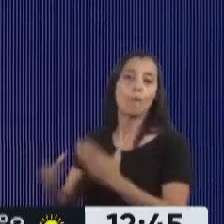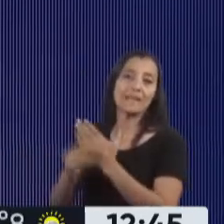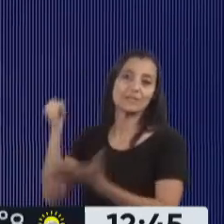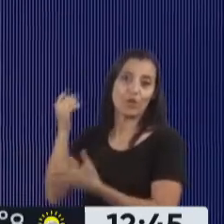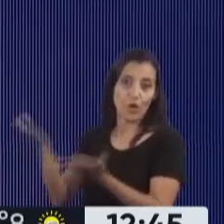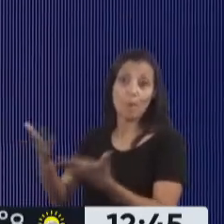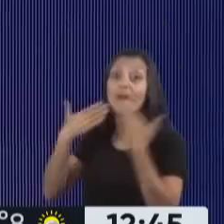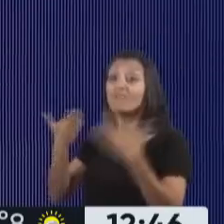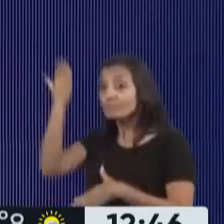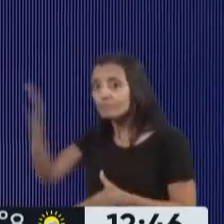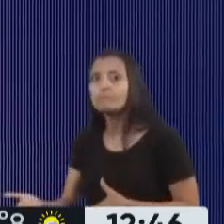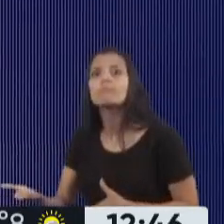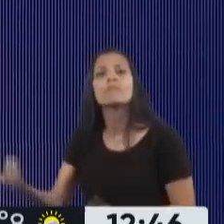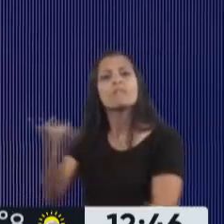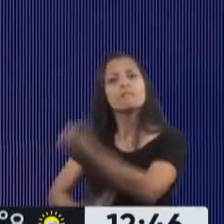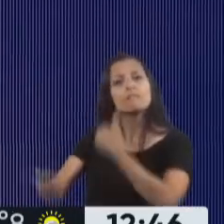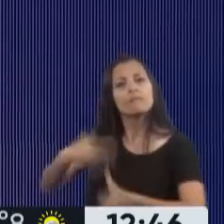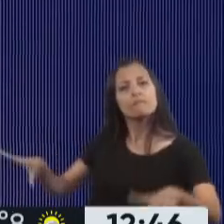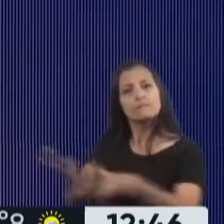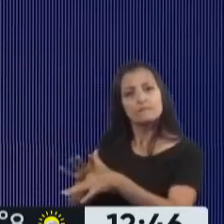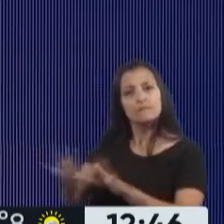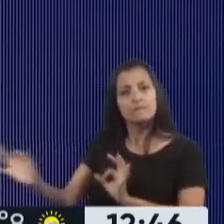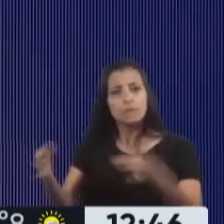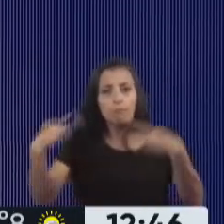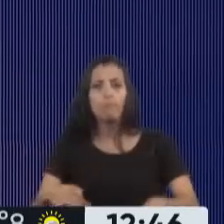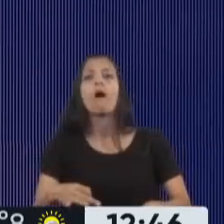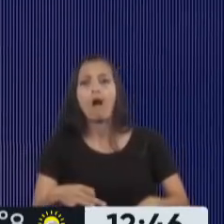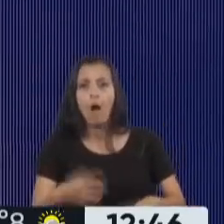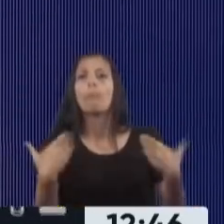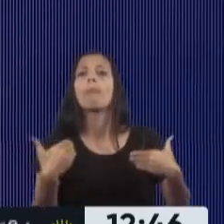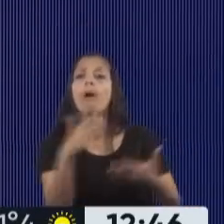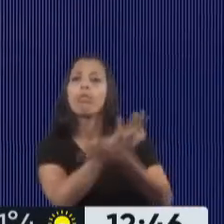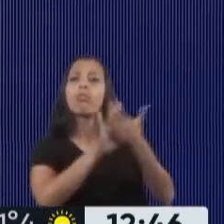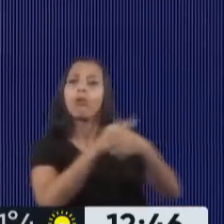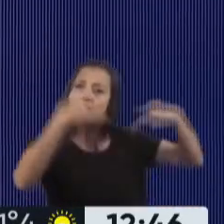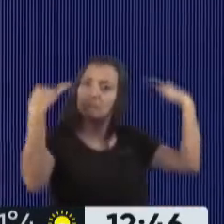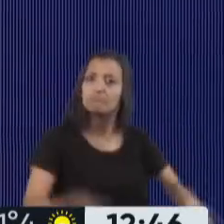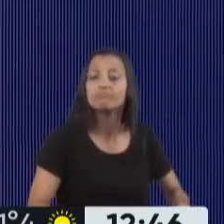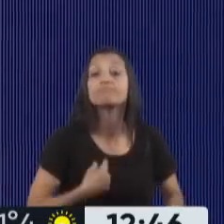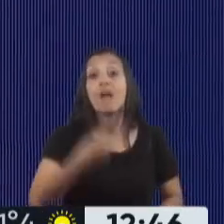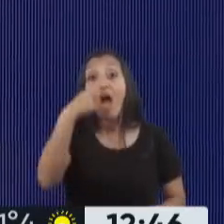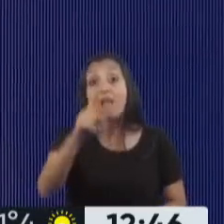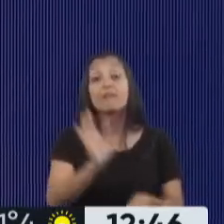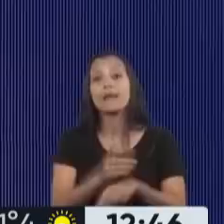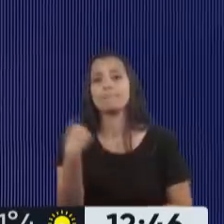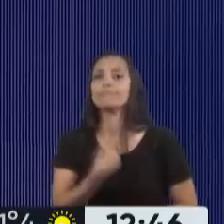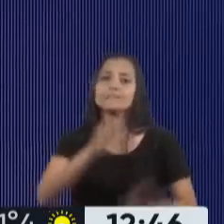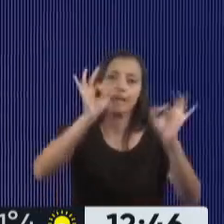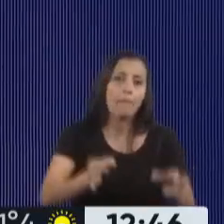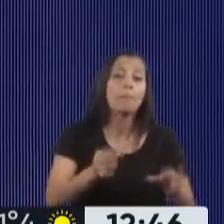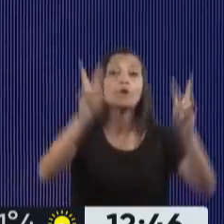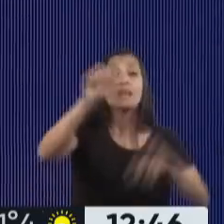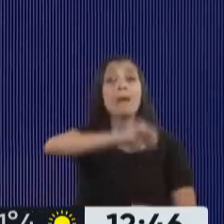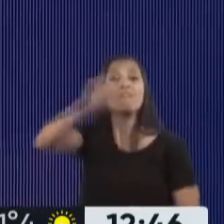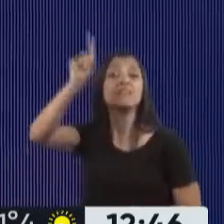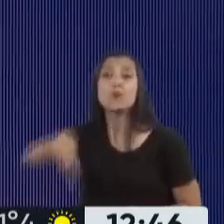pudimos darle un golpe certero desde el primer momento. Y partimos sobre la hipótesis de que la inflación es siempre en todo lugar un